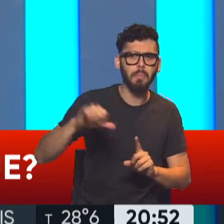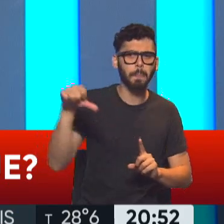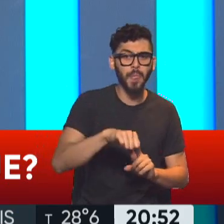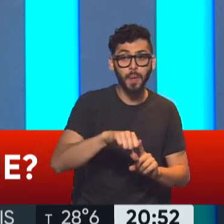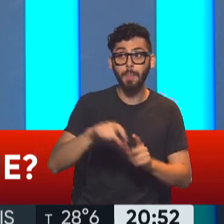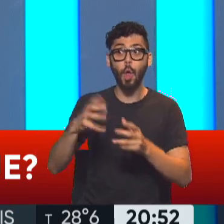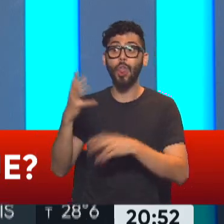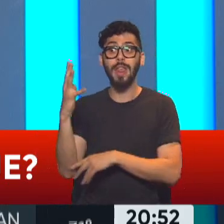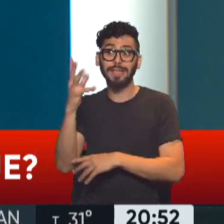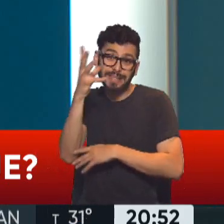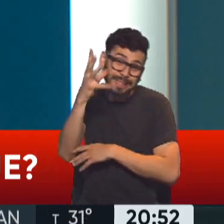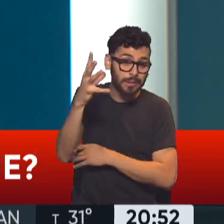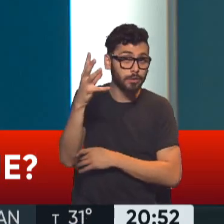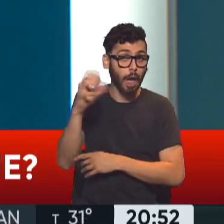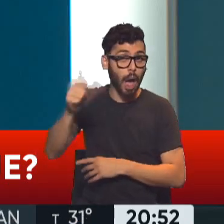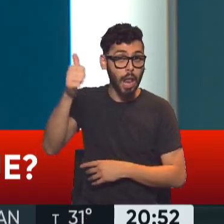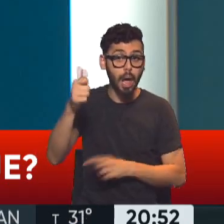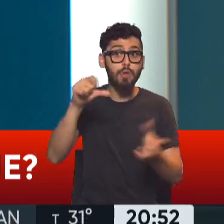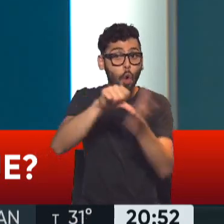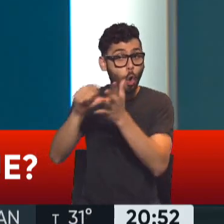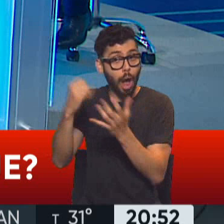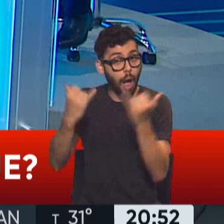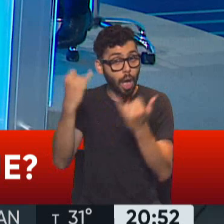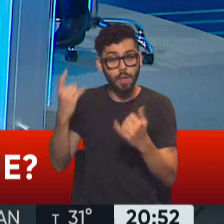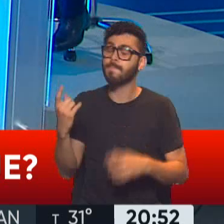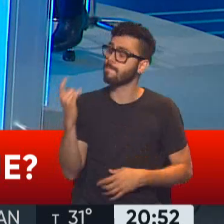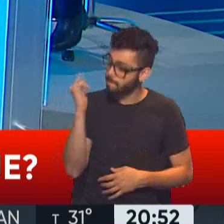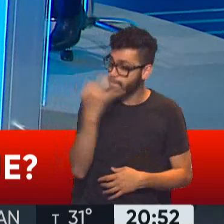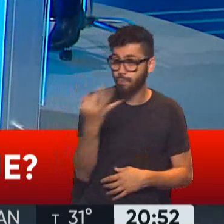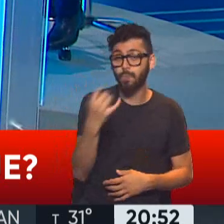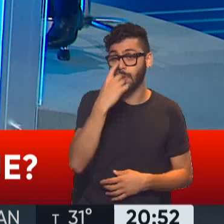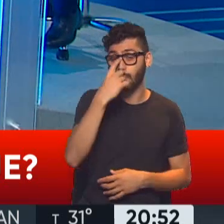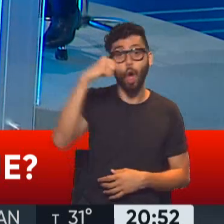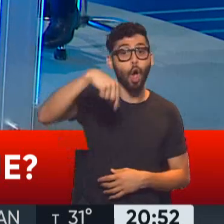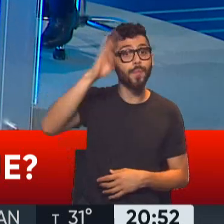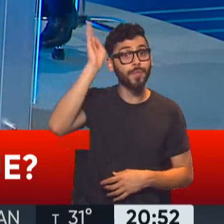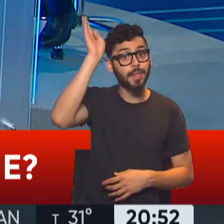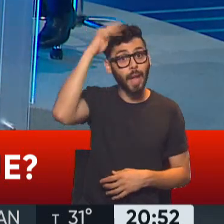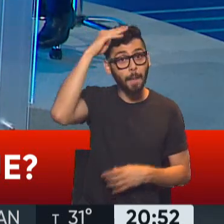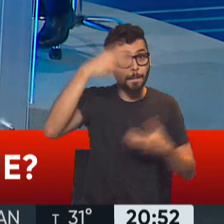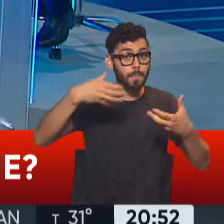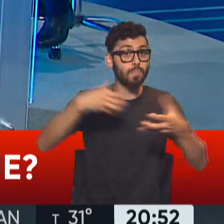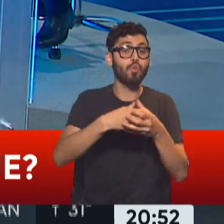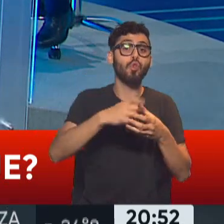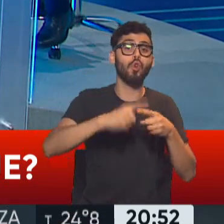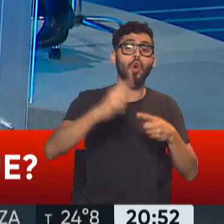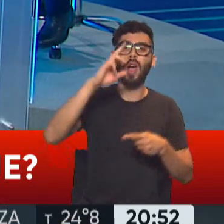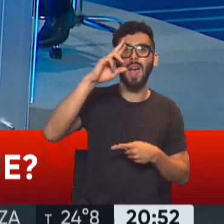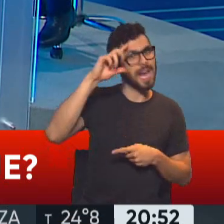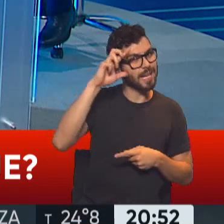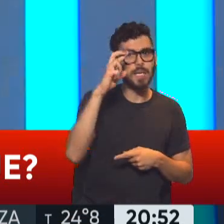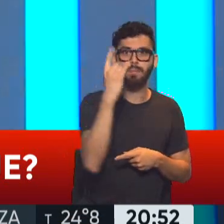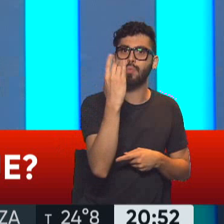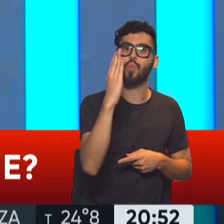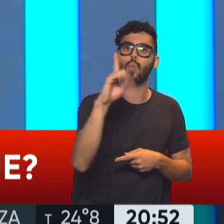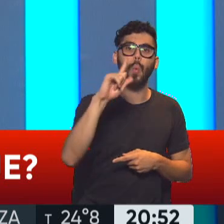en varios países del mundo. Claro, exactamente. Digamos, bueno, hoy Trump es el dueño del Partido Republicano.